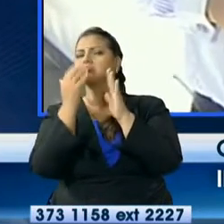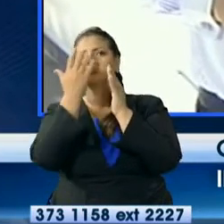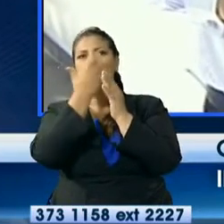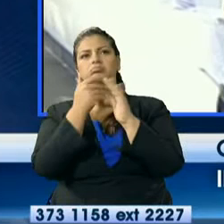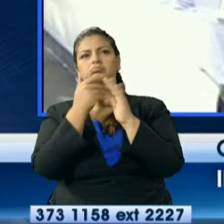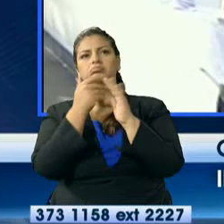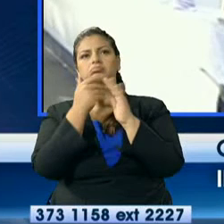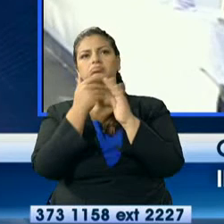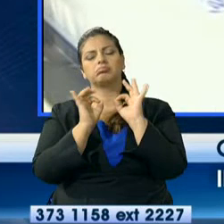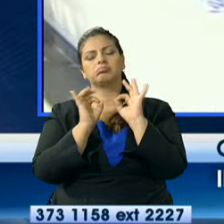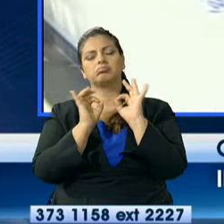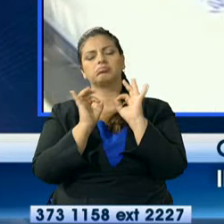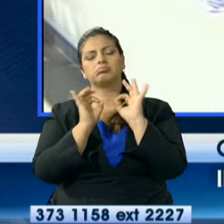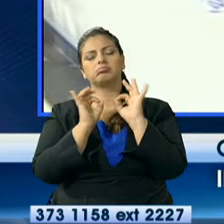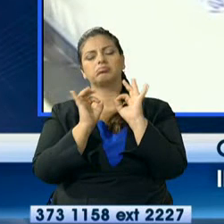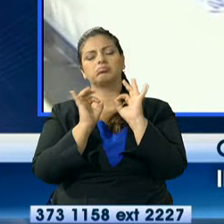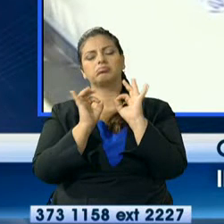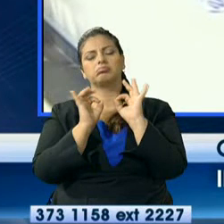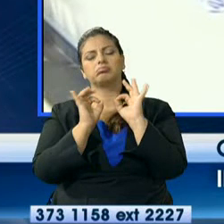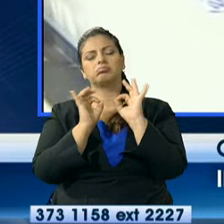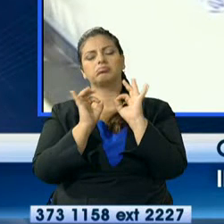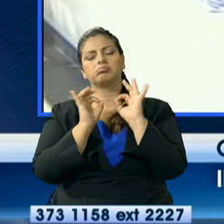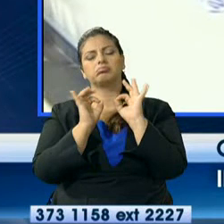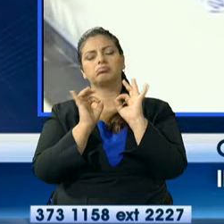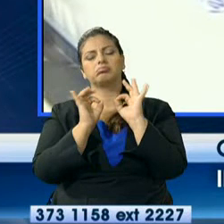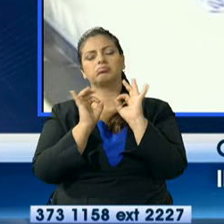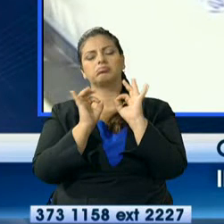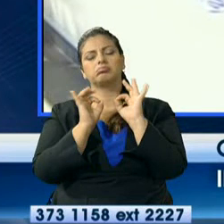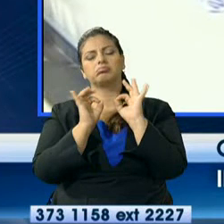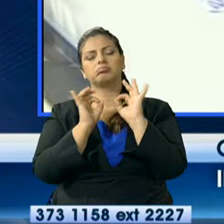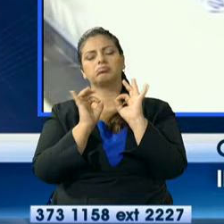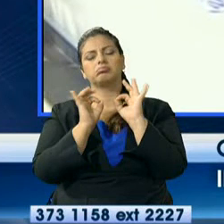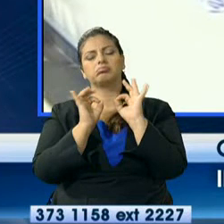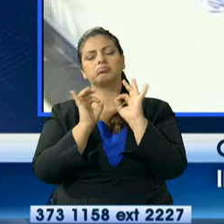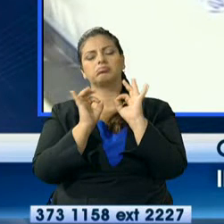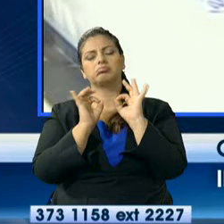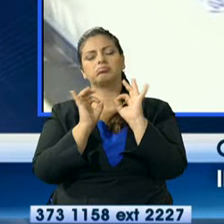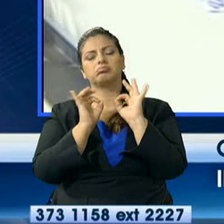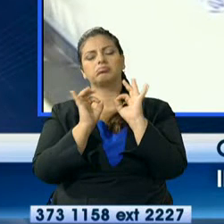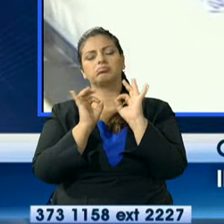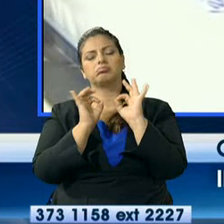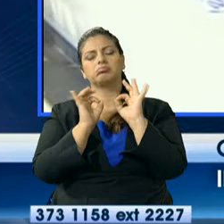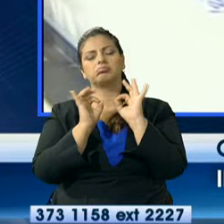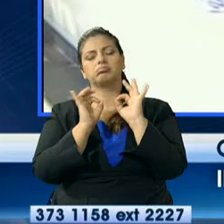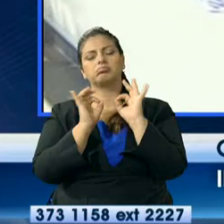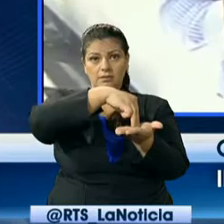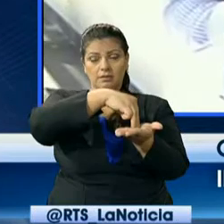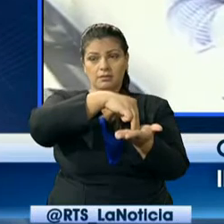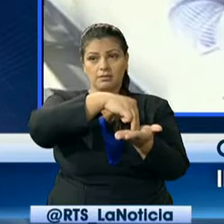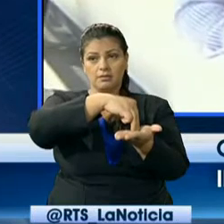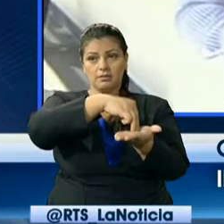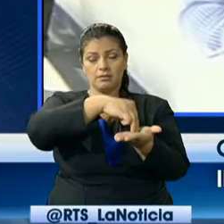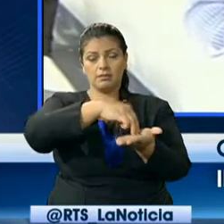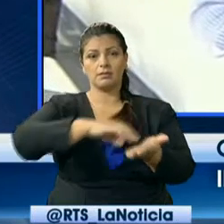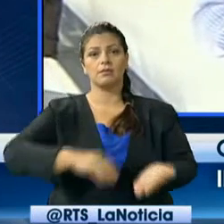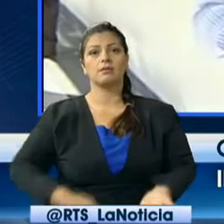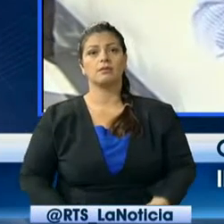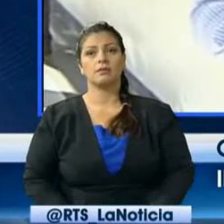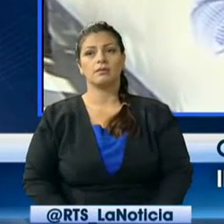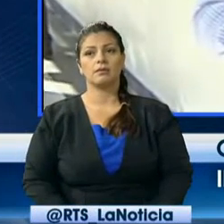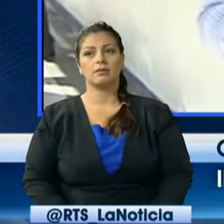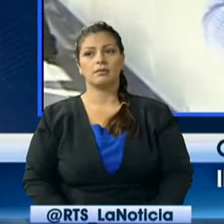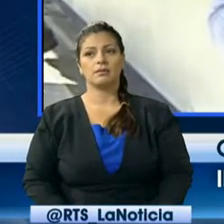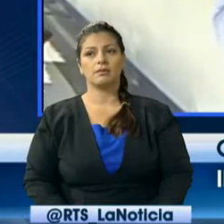Hugo, allá en Manabí sí hay clases, sí empiezan lo que sería clases, sin embargo eso